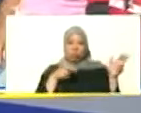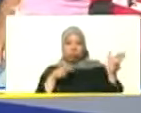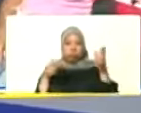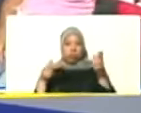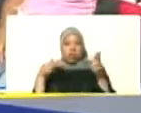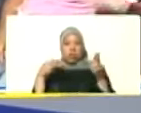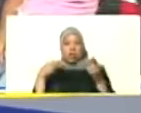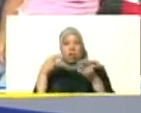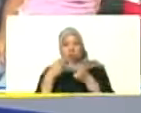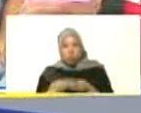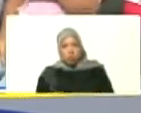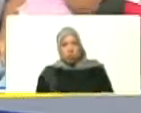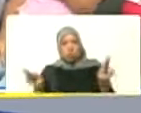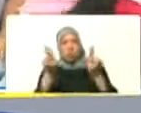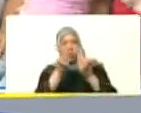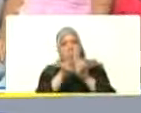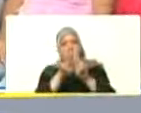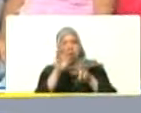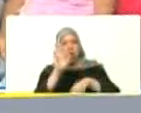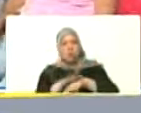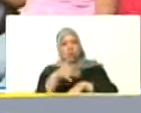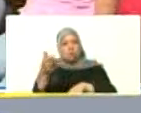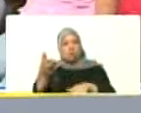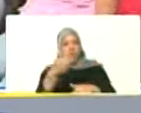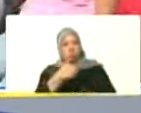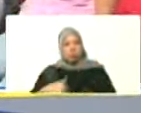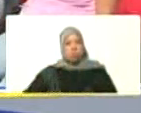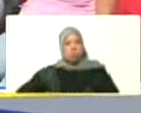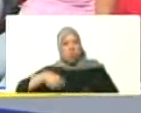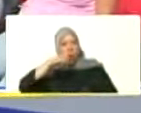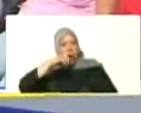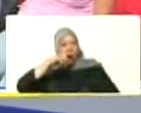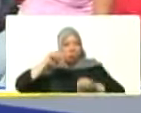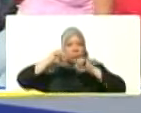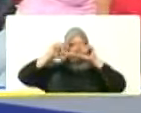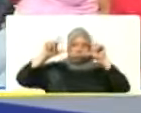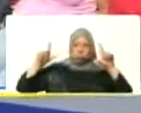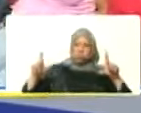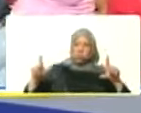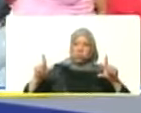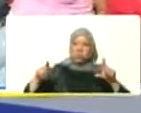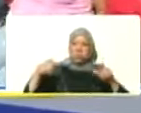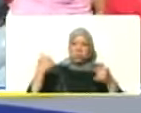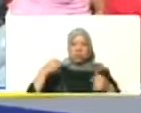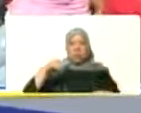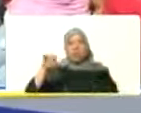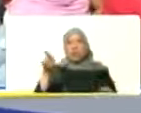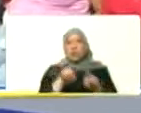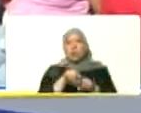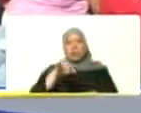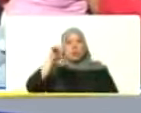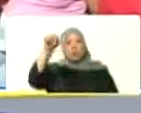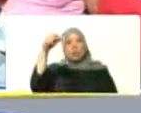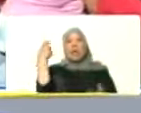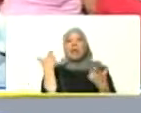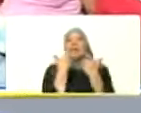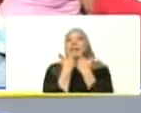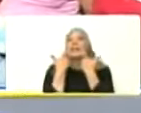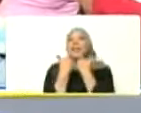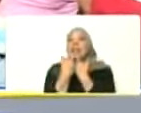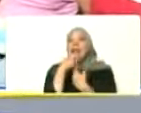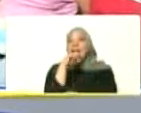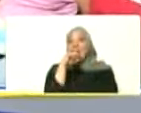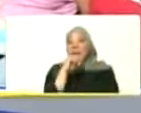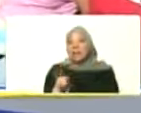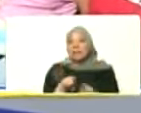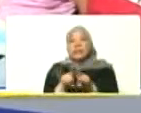Unidas, que por qué Super Bigote aparecía. Aquí estamos, pero yo lo que único que le digo a los que nos